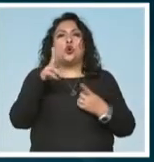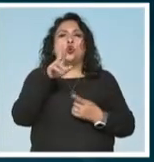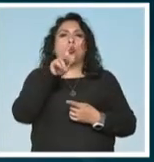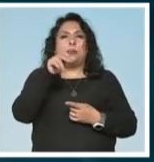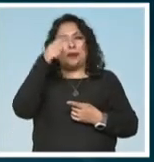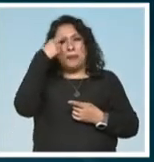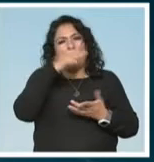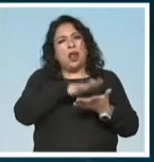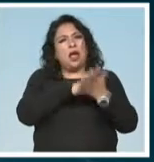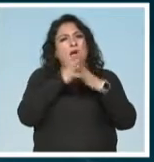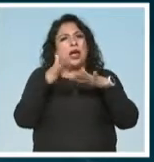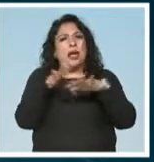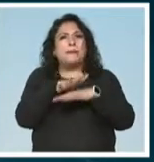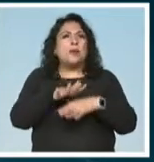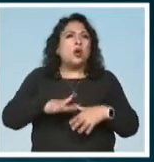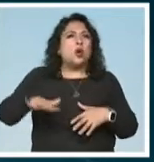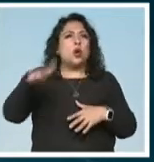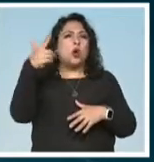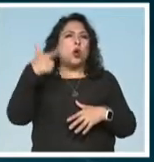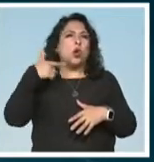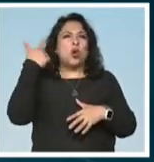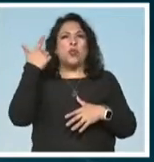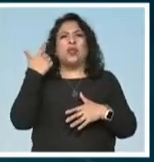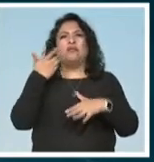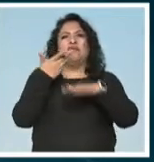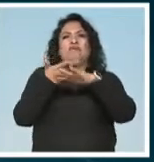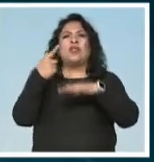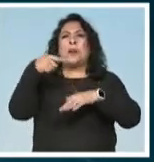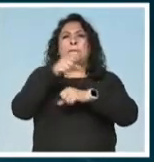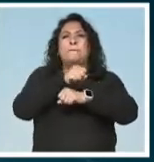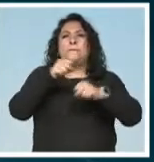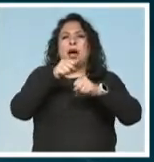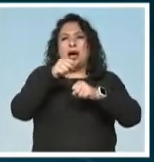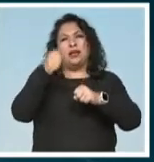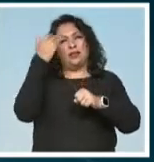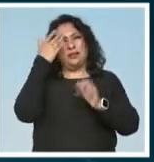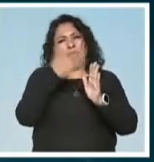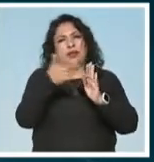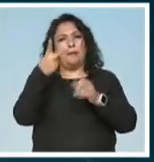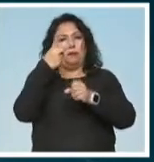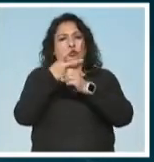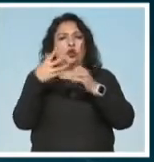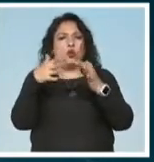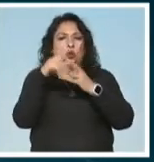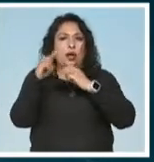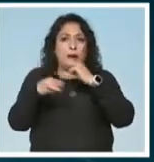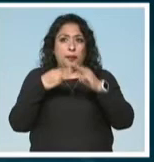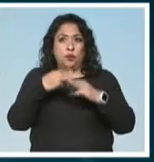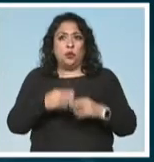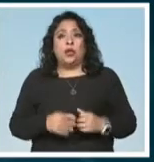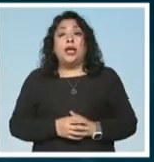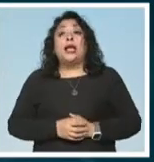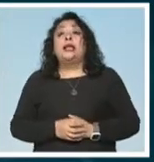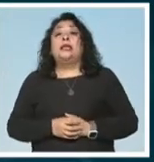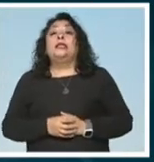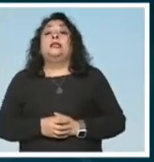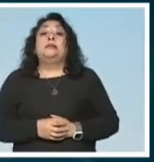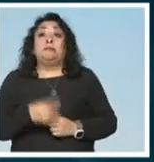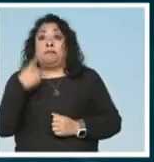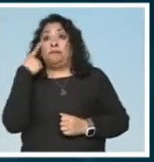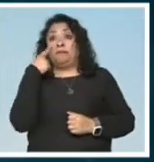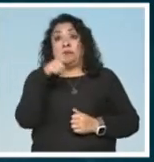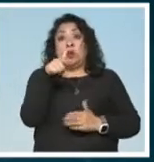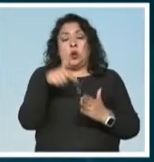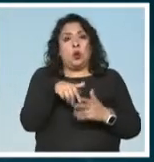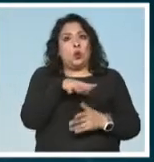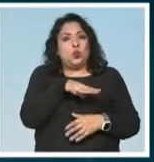para transformar un área de Londres devastada por los bombardeos durante la Segunda Guerra Mundial. Sus impresionantes